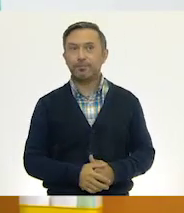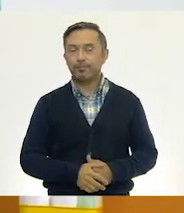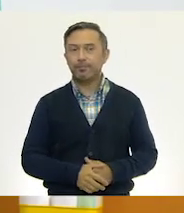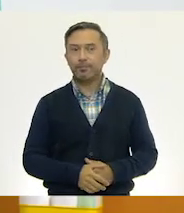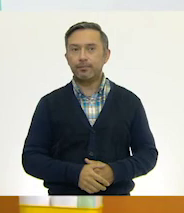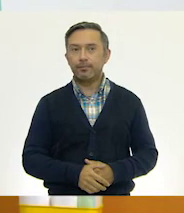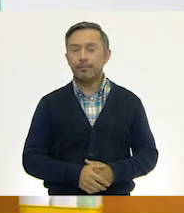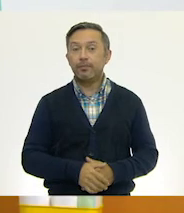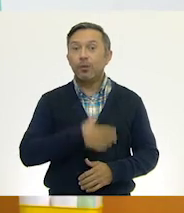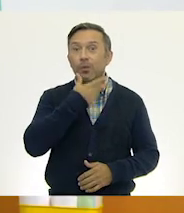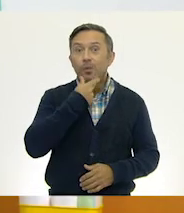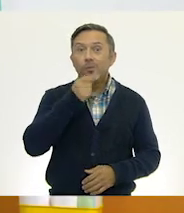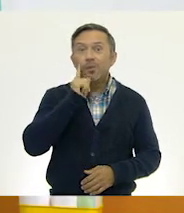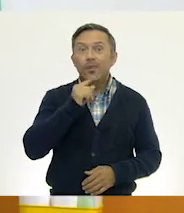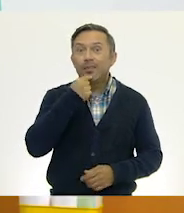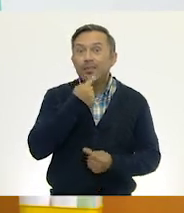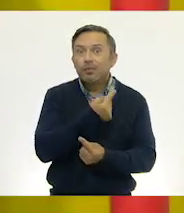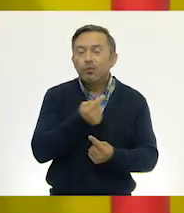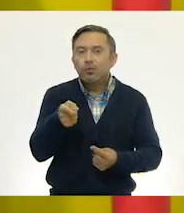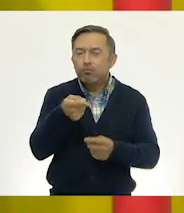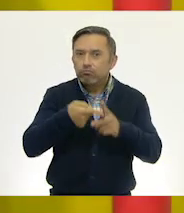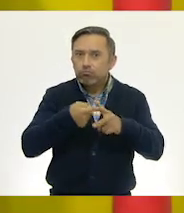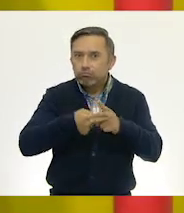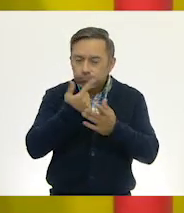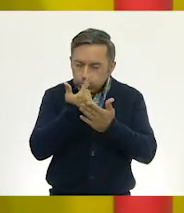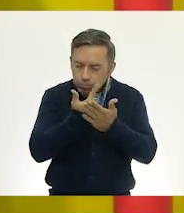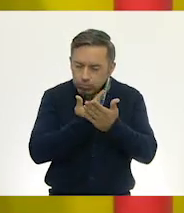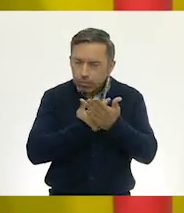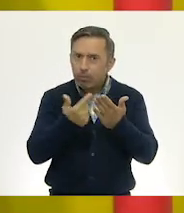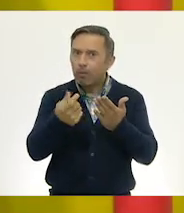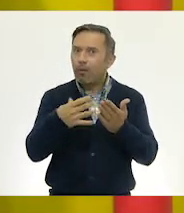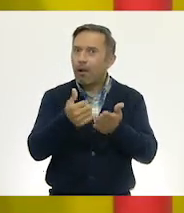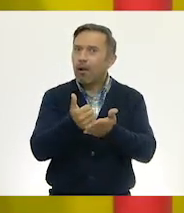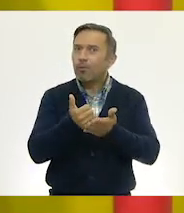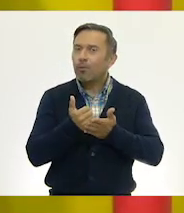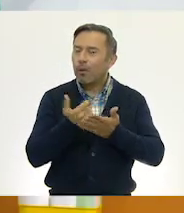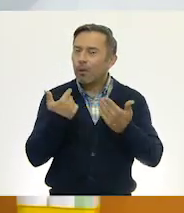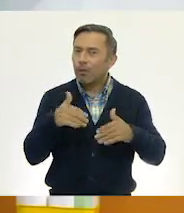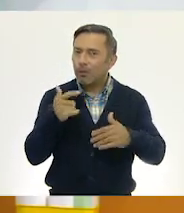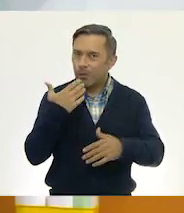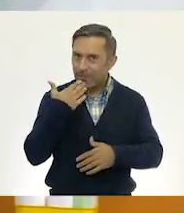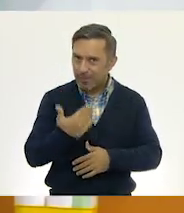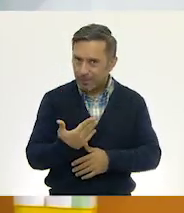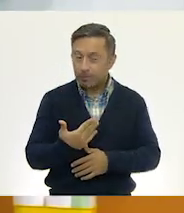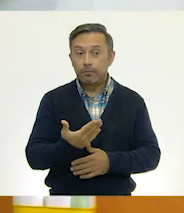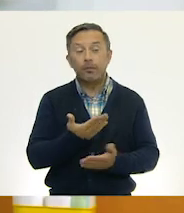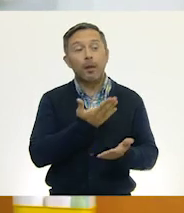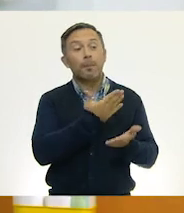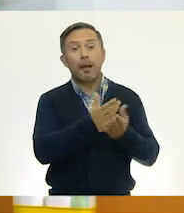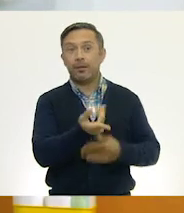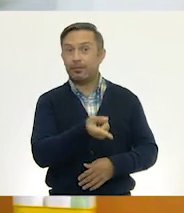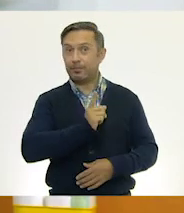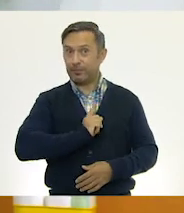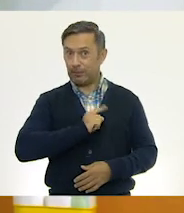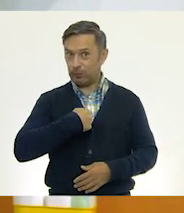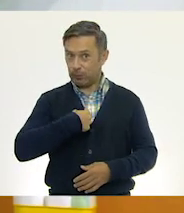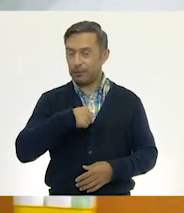Y los niños y niñas nos ayudaron mucho. Y yo obtuve 16. 16.